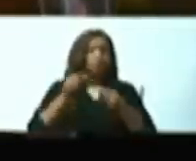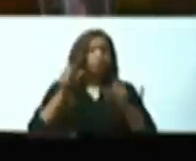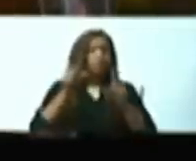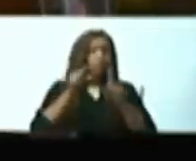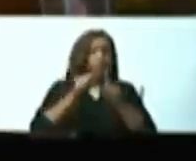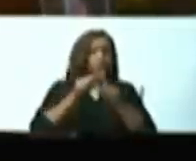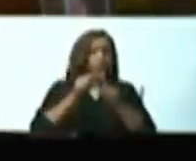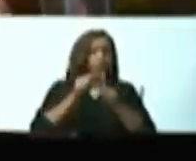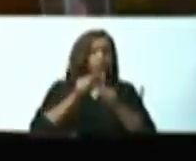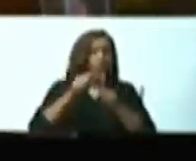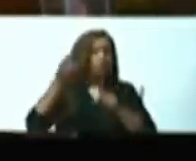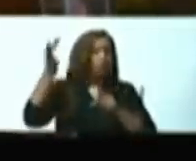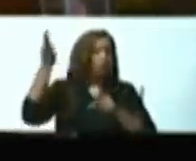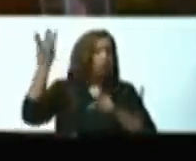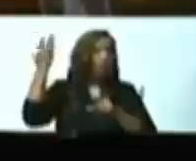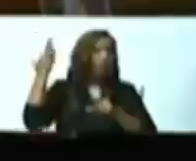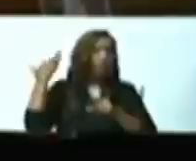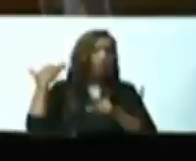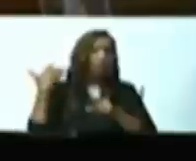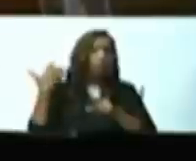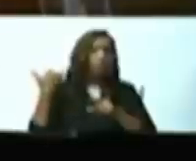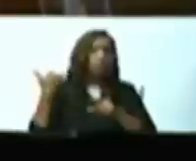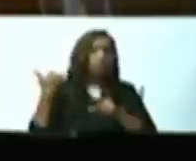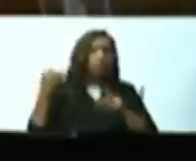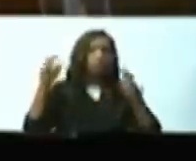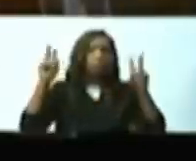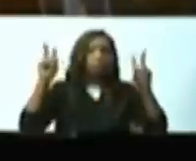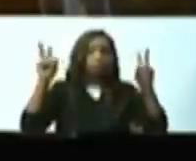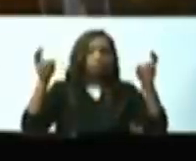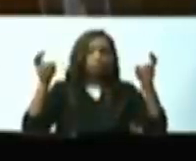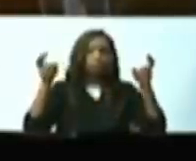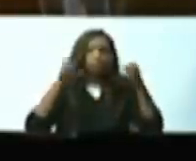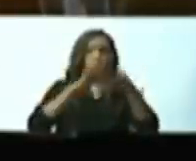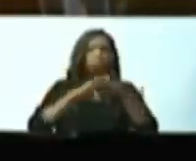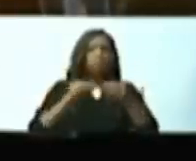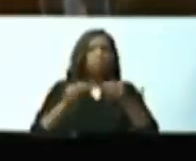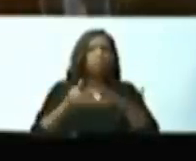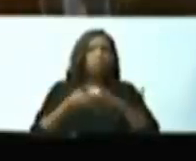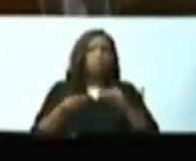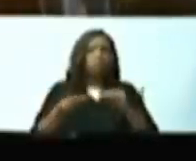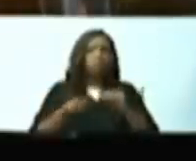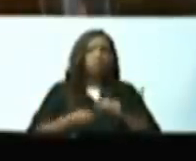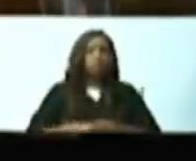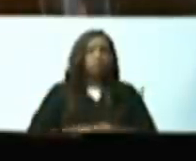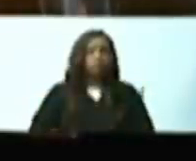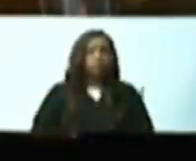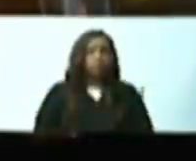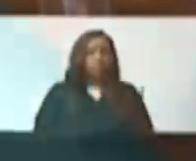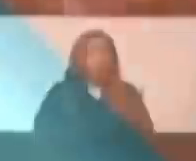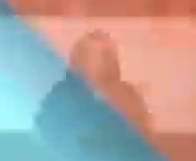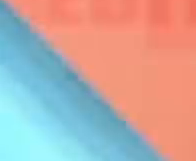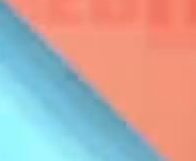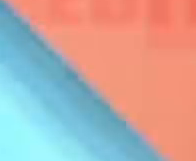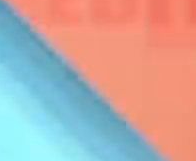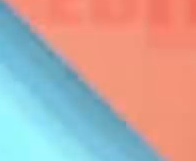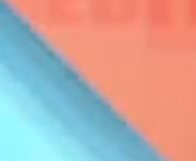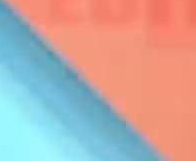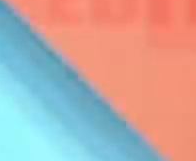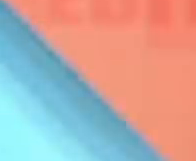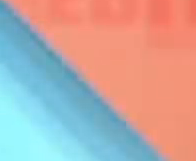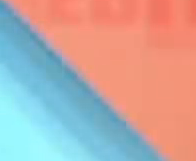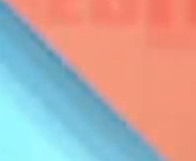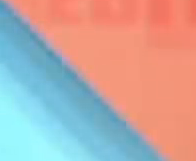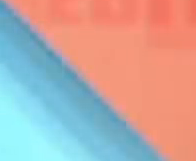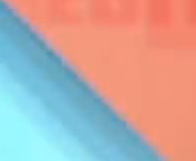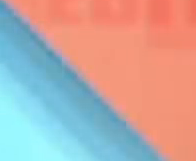al general retirado, diputado nacional, Miguel Ángel de los Santos, dígale que fue una patraña, que se trató de una